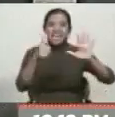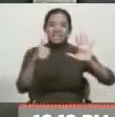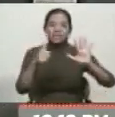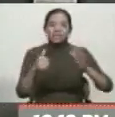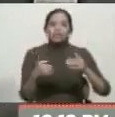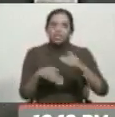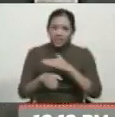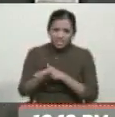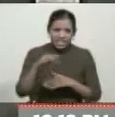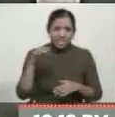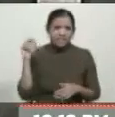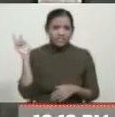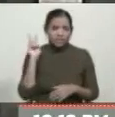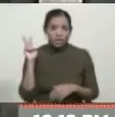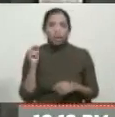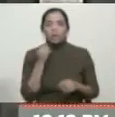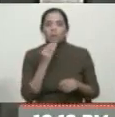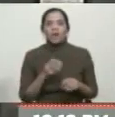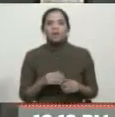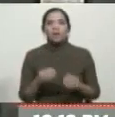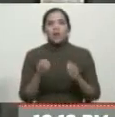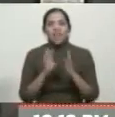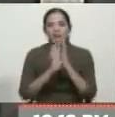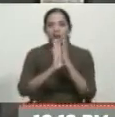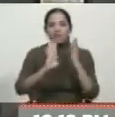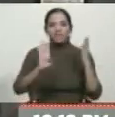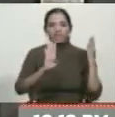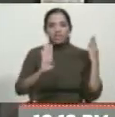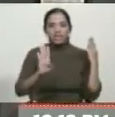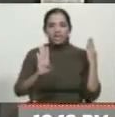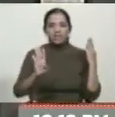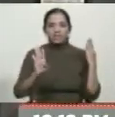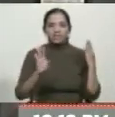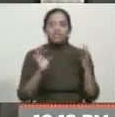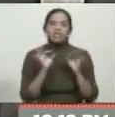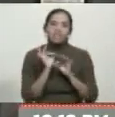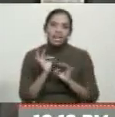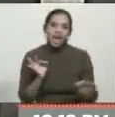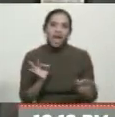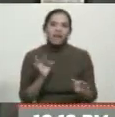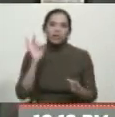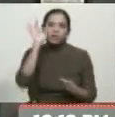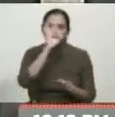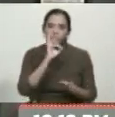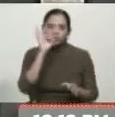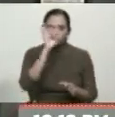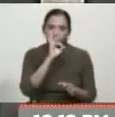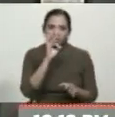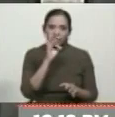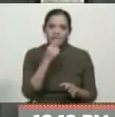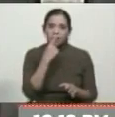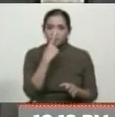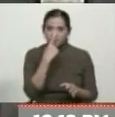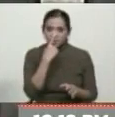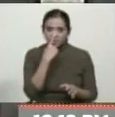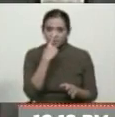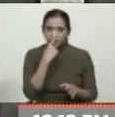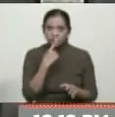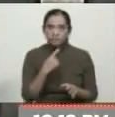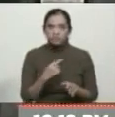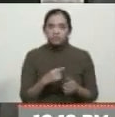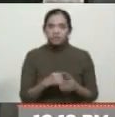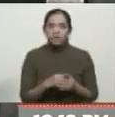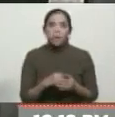entrar a Venezuela. Bueno, la fila era interminable en Cúcuta y dejaron podrir el pernil para que no